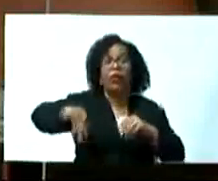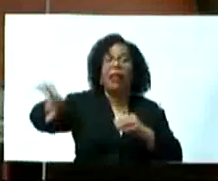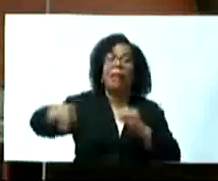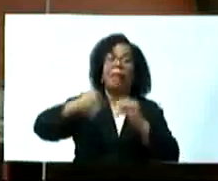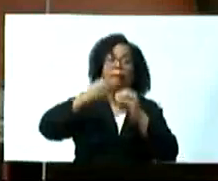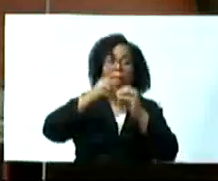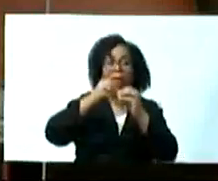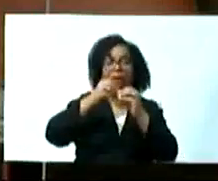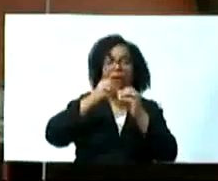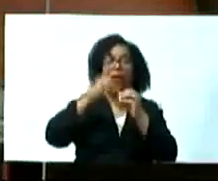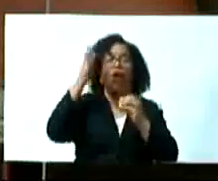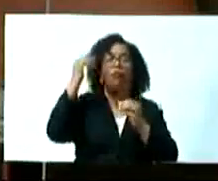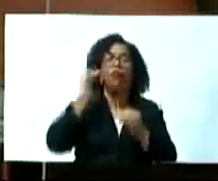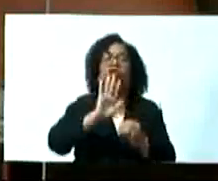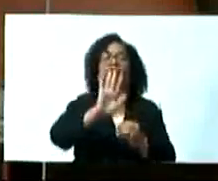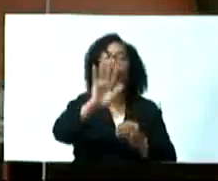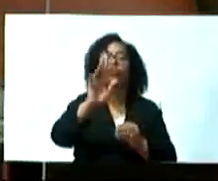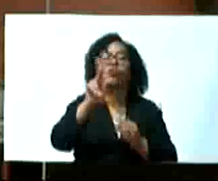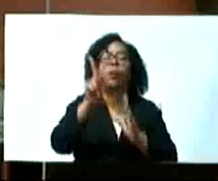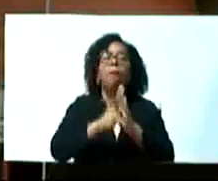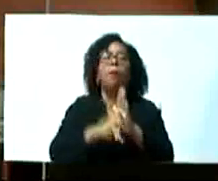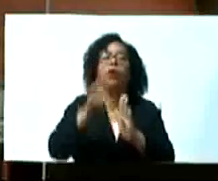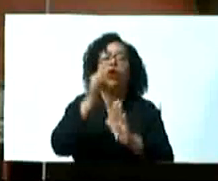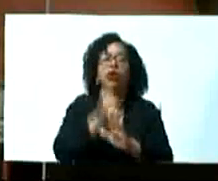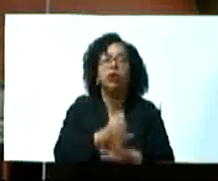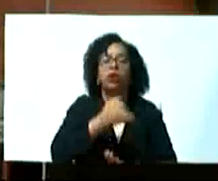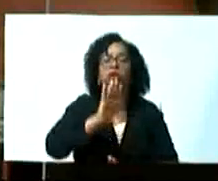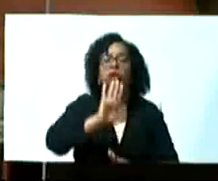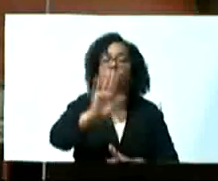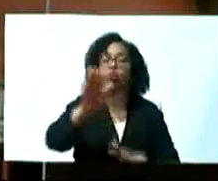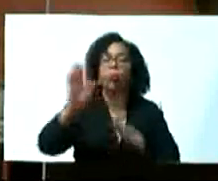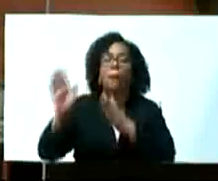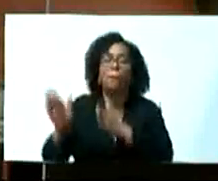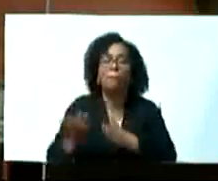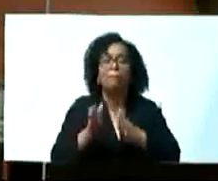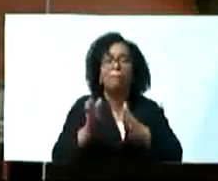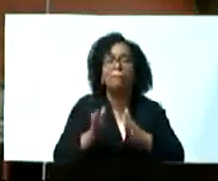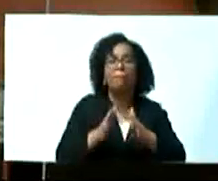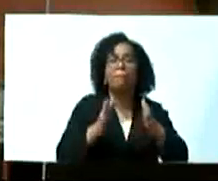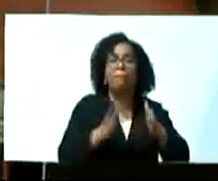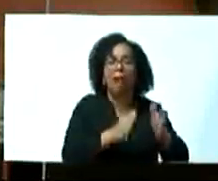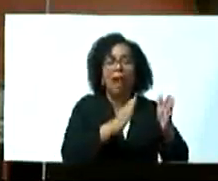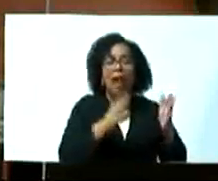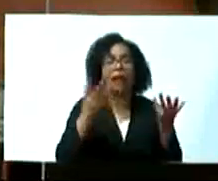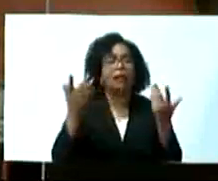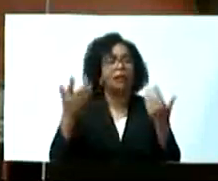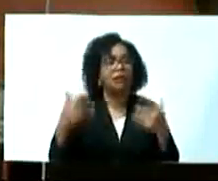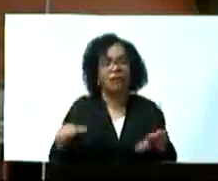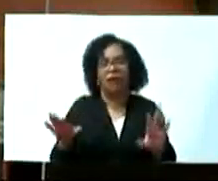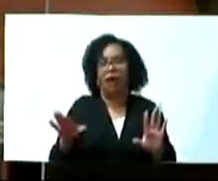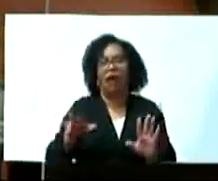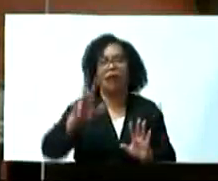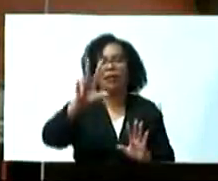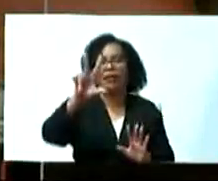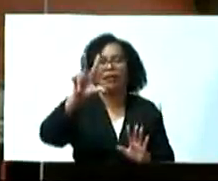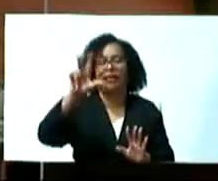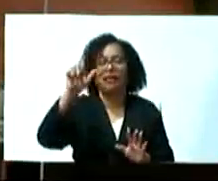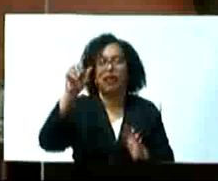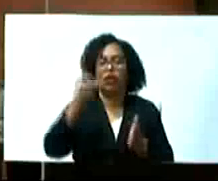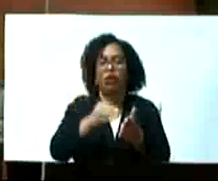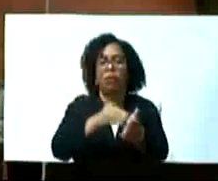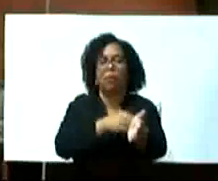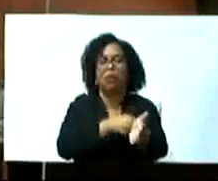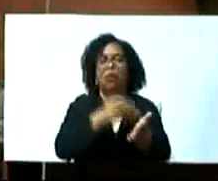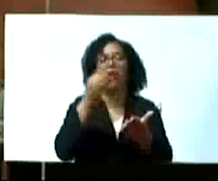planes que tiene para ejecutar en el 2022 la suma de 300 millones de pesos, los cuales muy bien pudiéramos